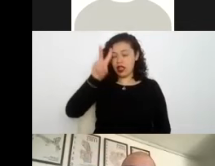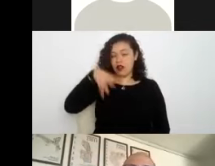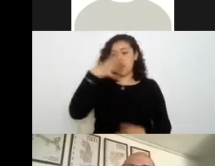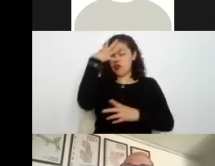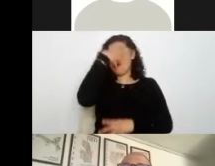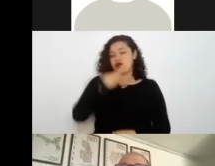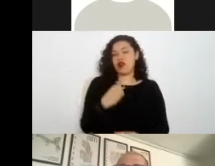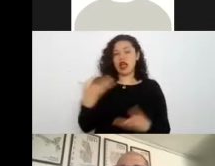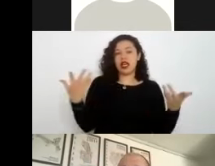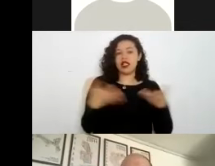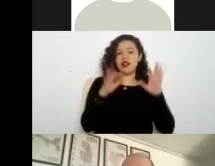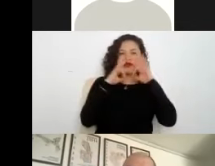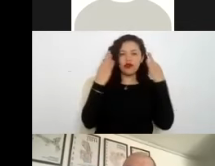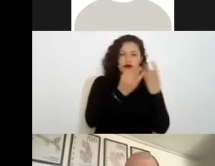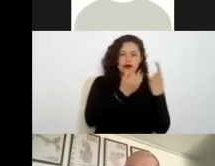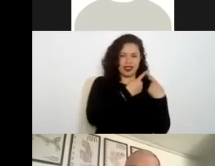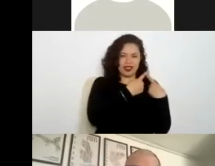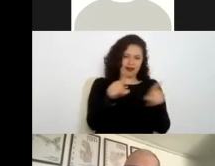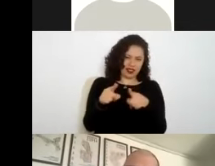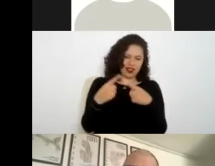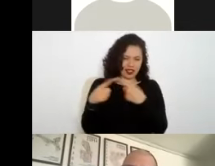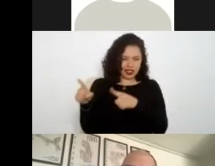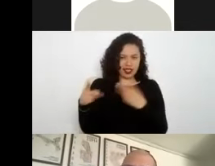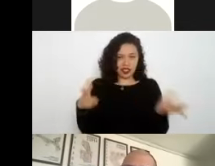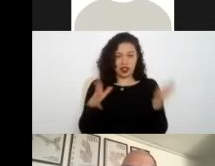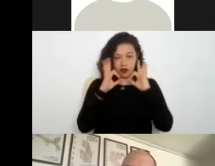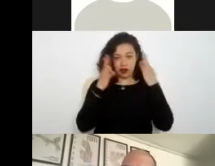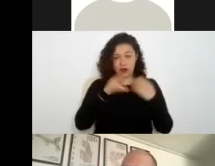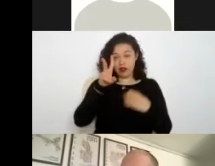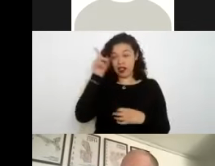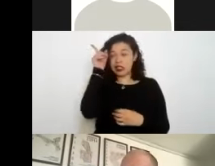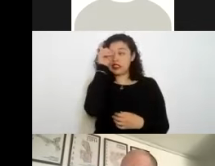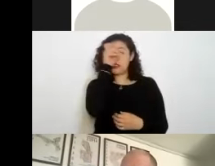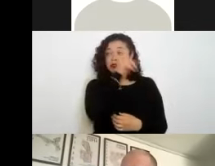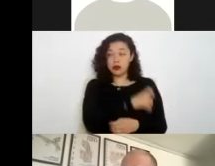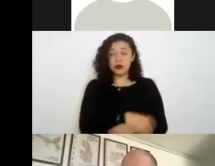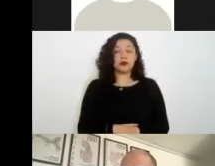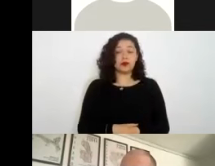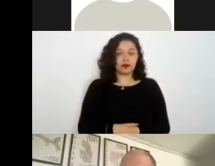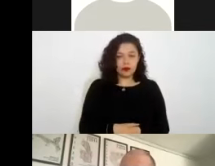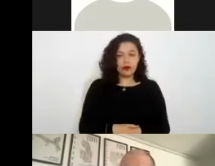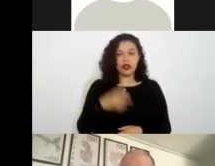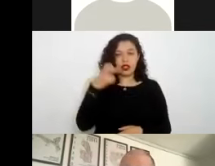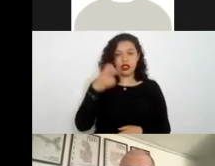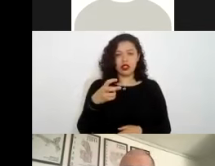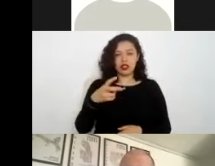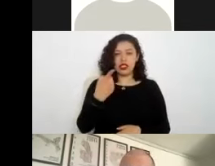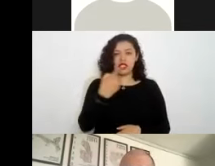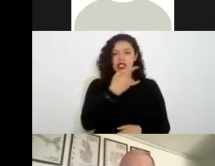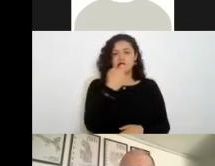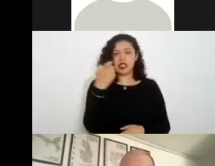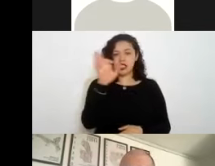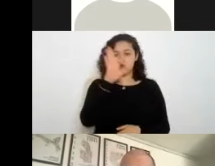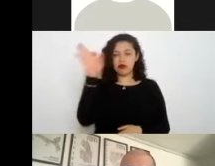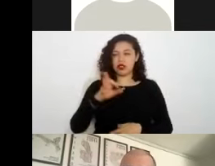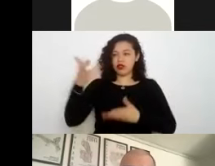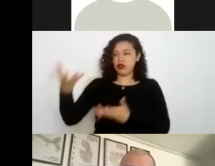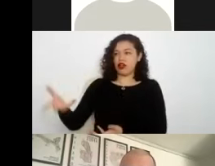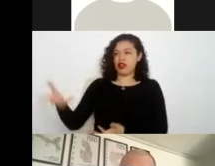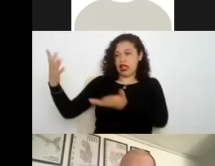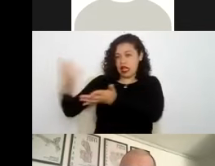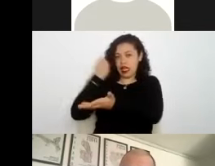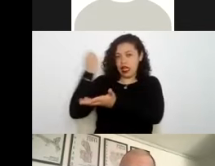hacer un modelo diferente. Digo, un modelo bien complicado porque ellos prácticamente donan el 100% de los ingresos. O sea, ese sí ha